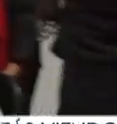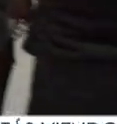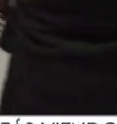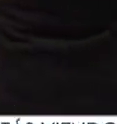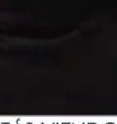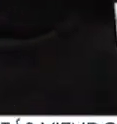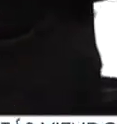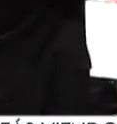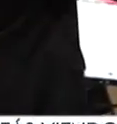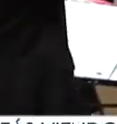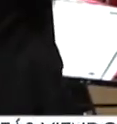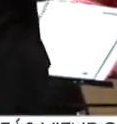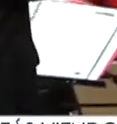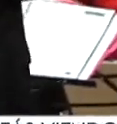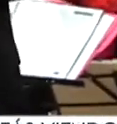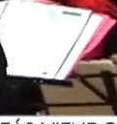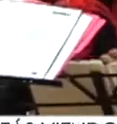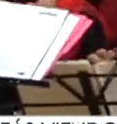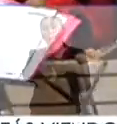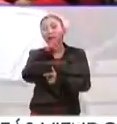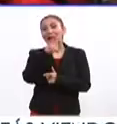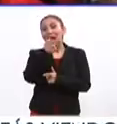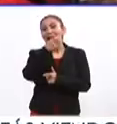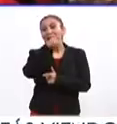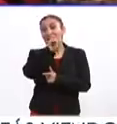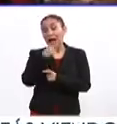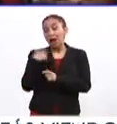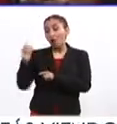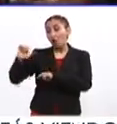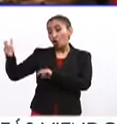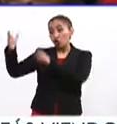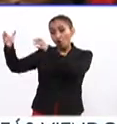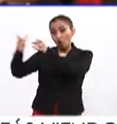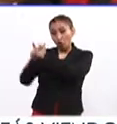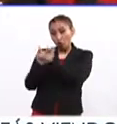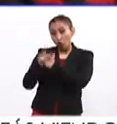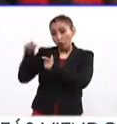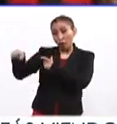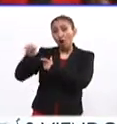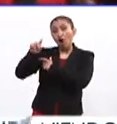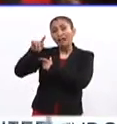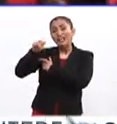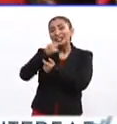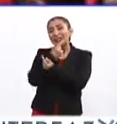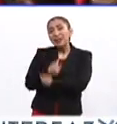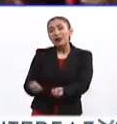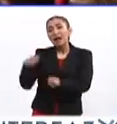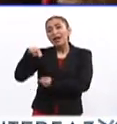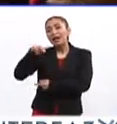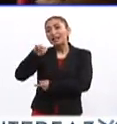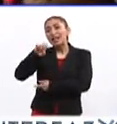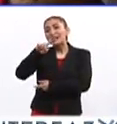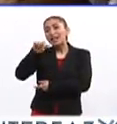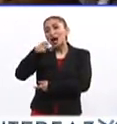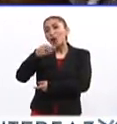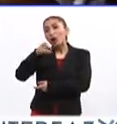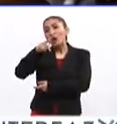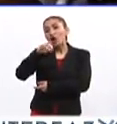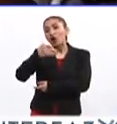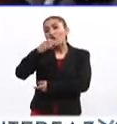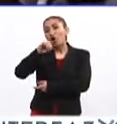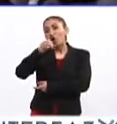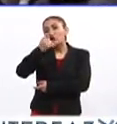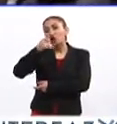La orquesta típica Daniel García Blanco recibió desde el otro extremo de la ciudad a la orquesta infantil Nezahualcóyotl, con